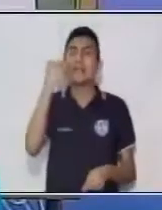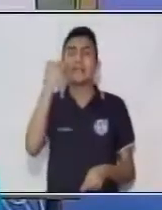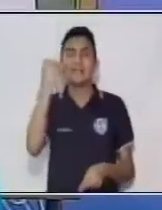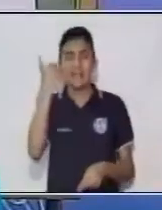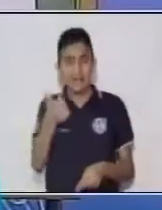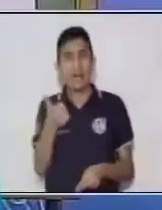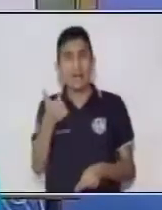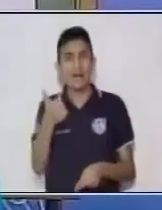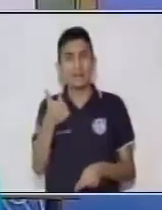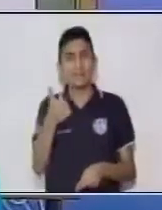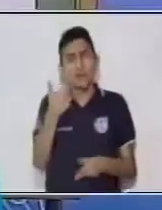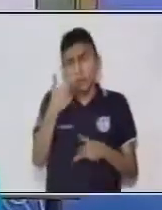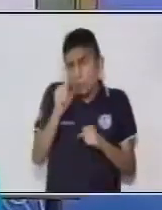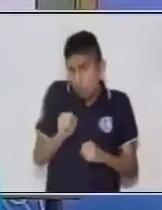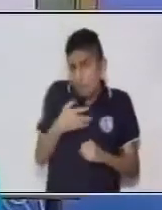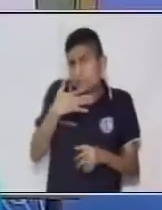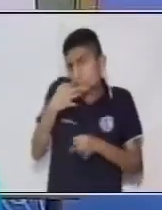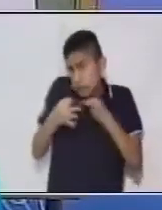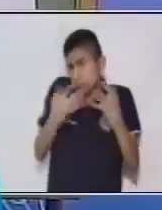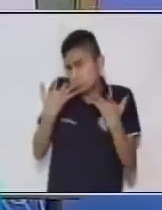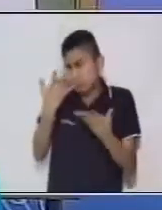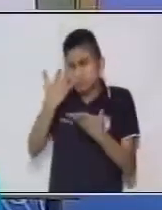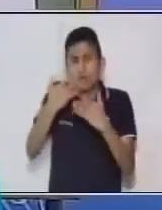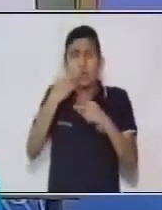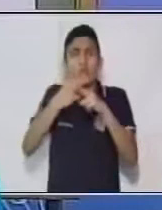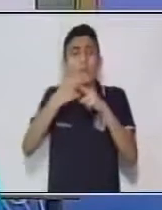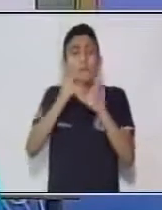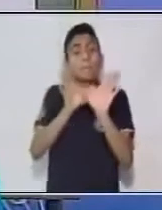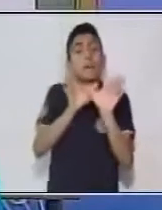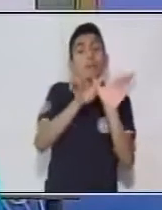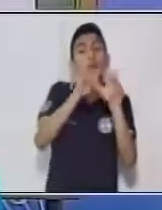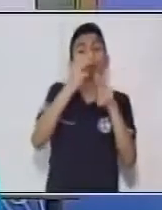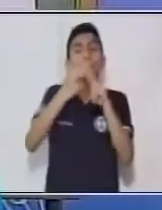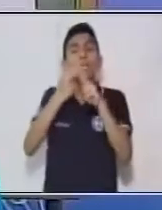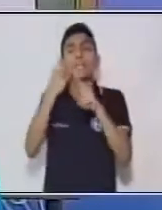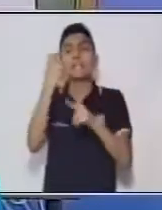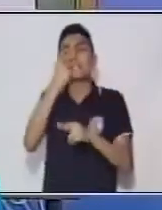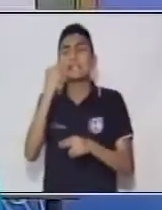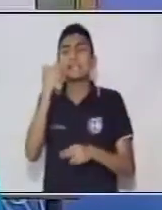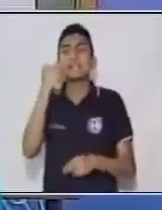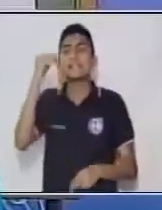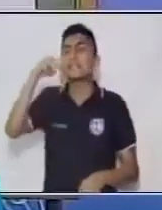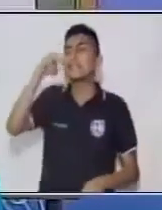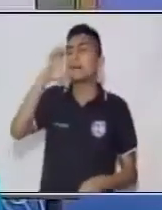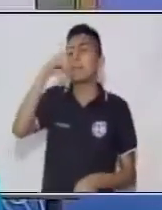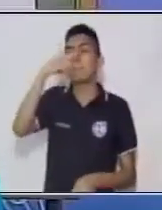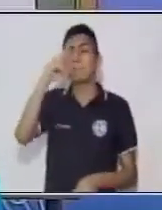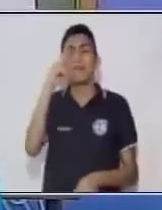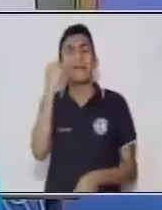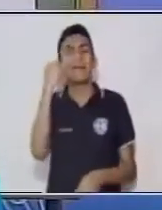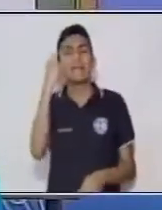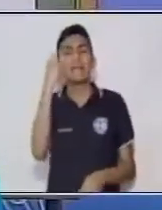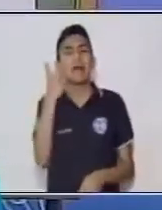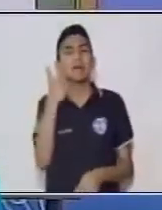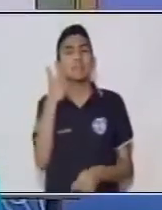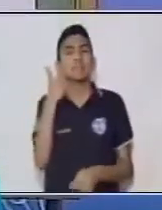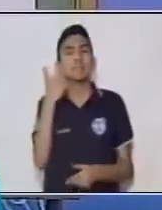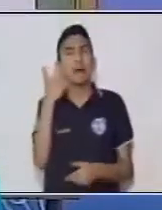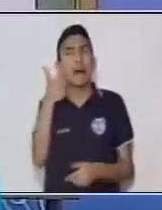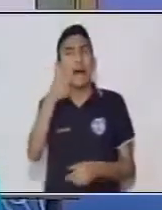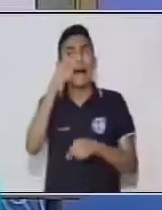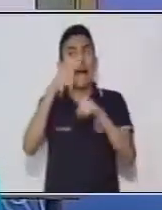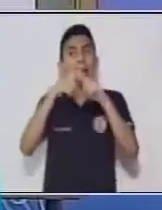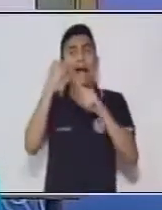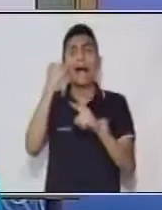es simétrica, que tiene una simetría axial, porque hay un eje que lo divide en